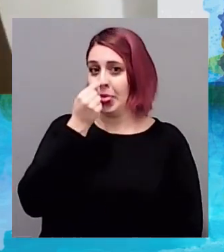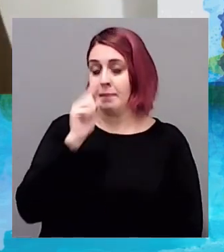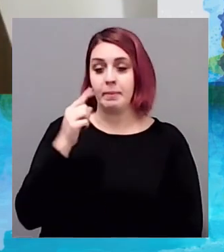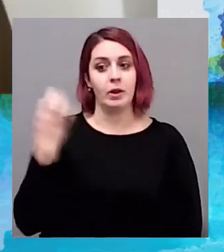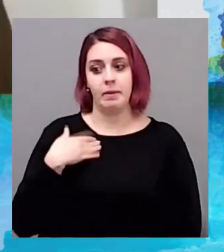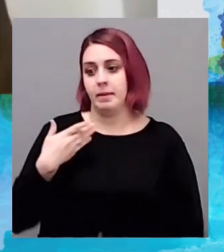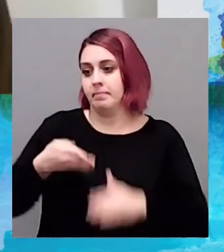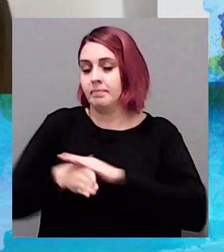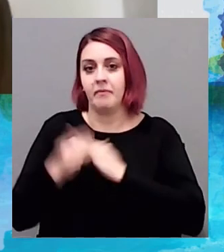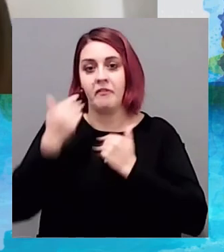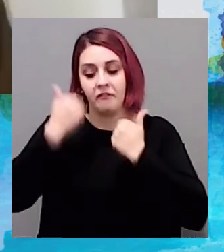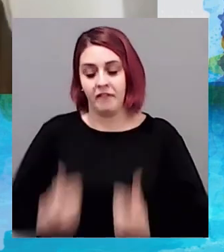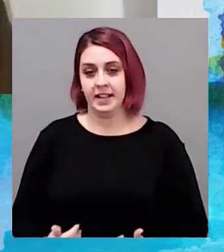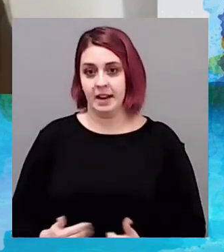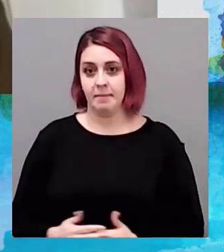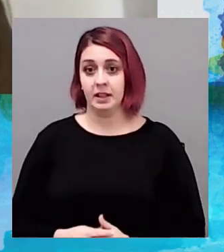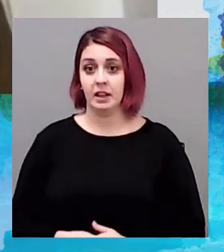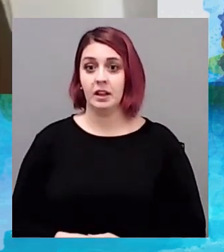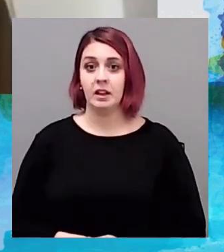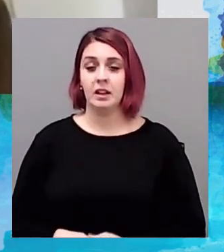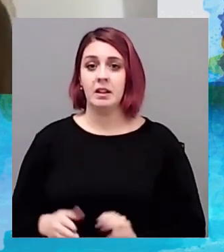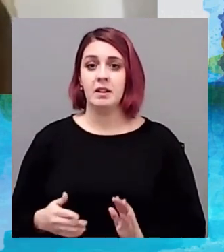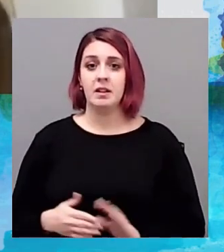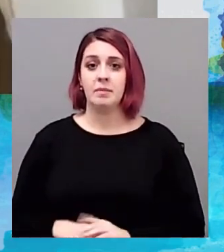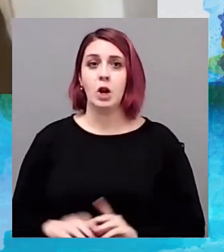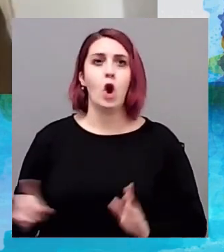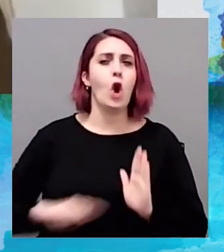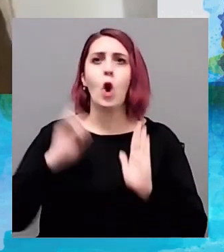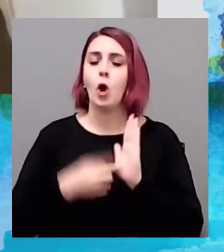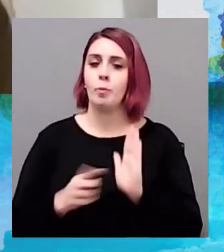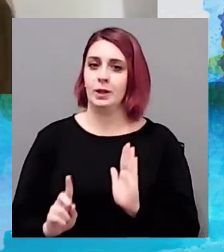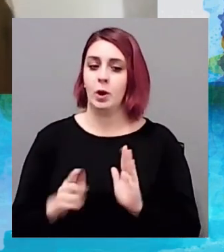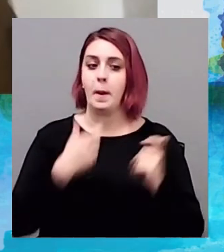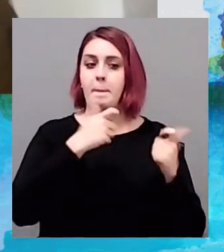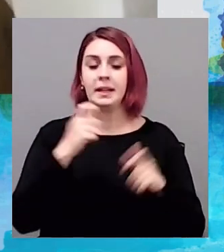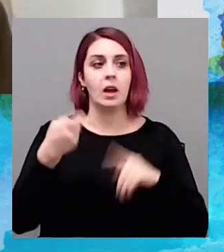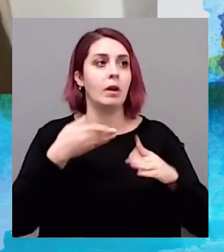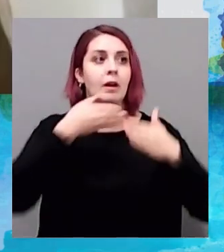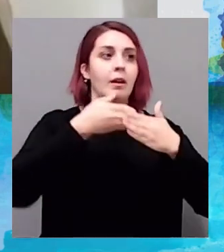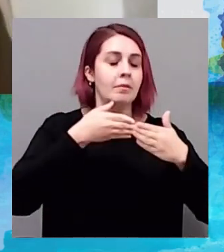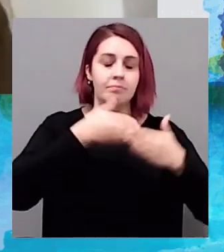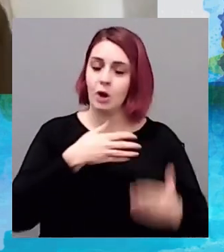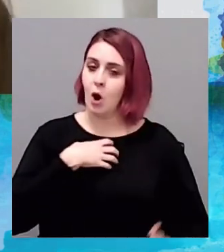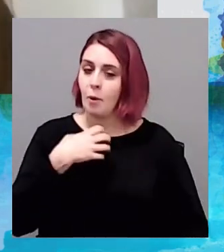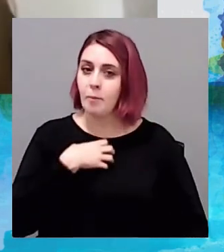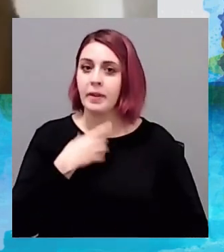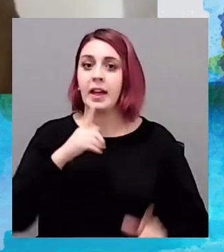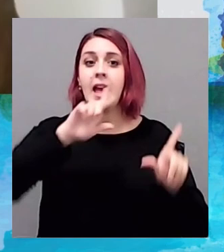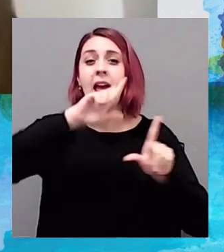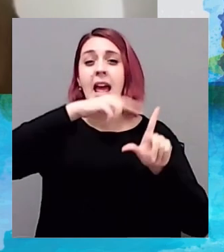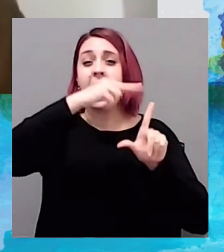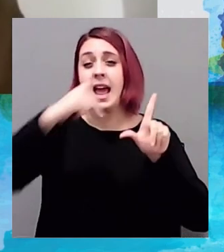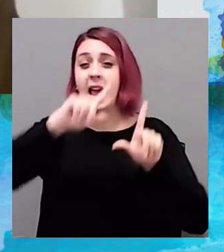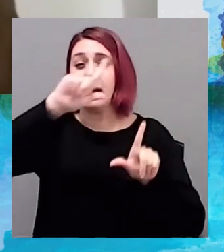físicamente, pero ni siquiera son totalmente accesibles. Hay partes en las que no se puede acceder, hay exposiciones temporales que se hacen